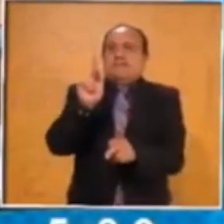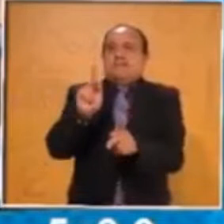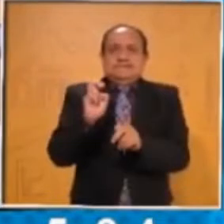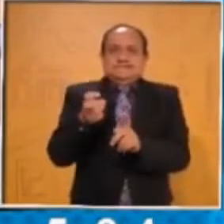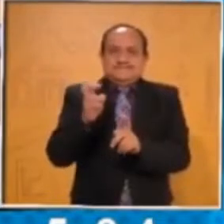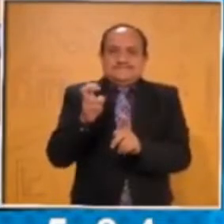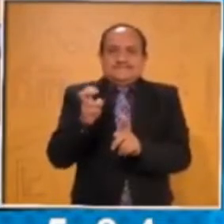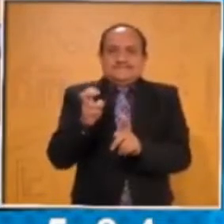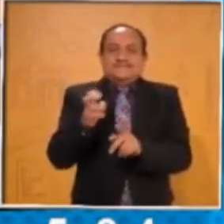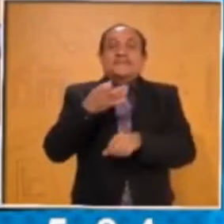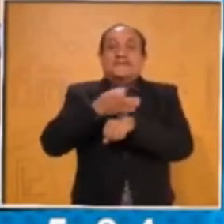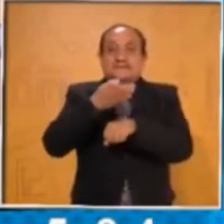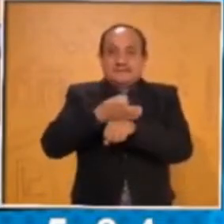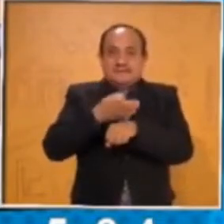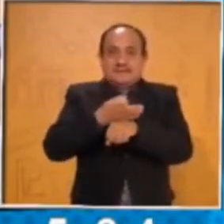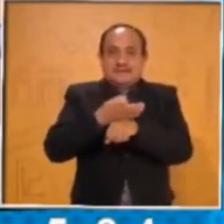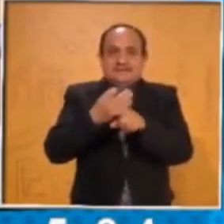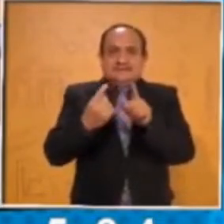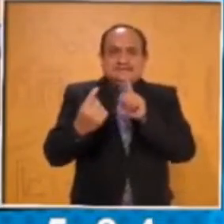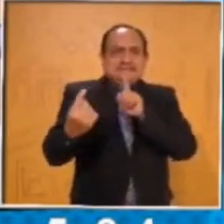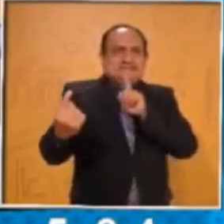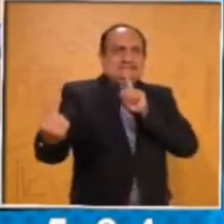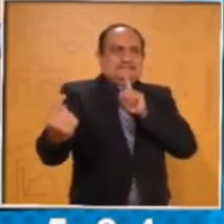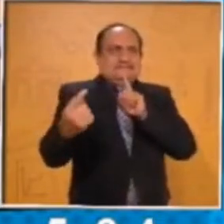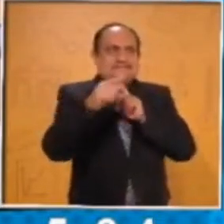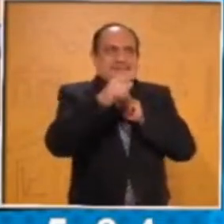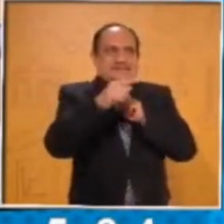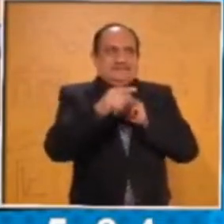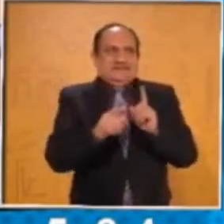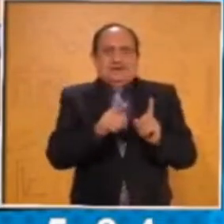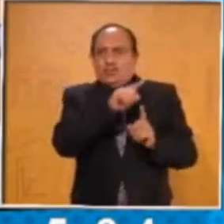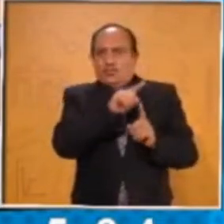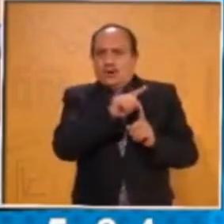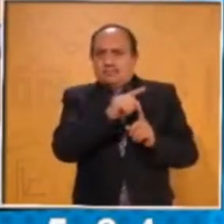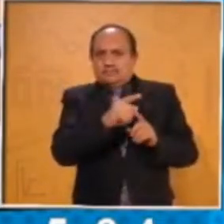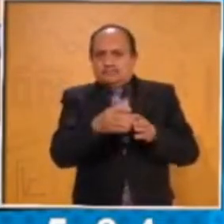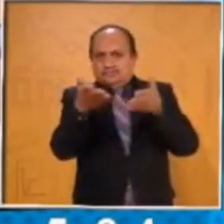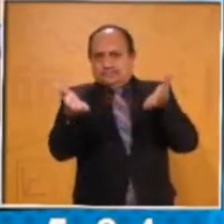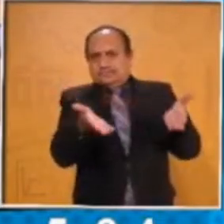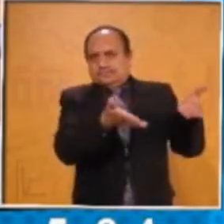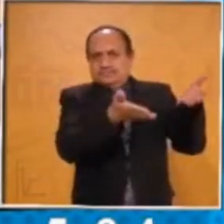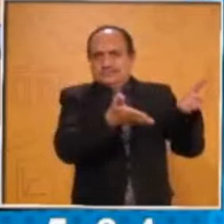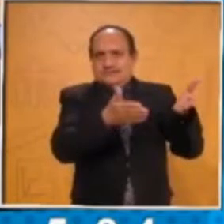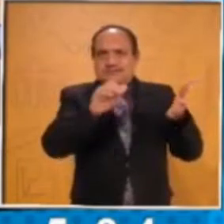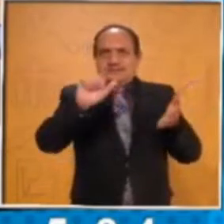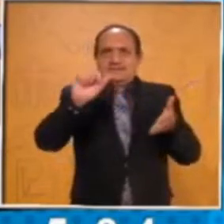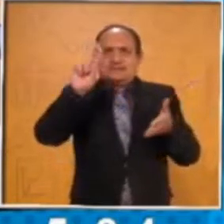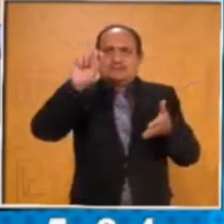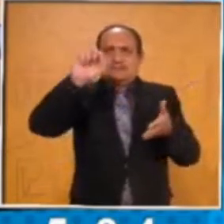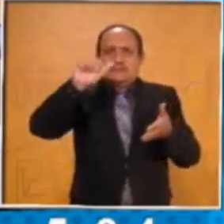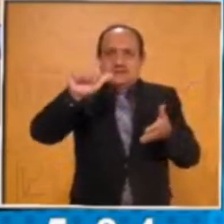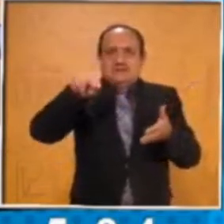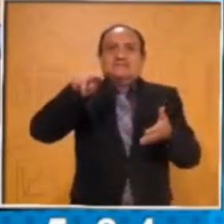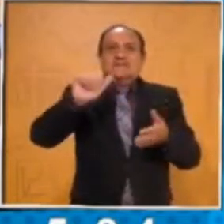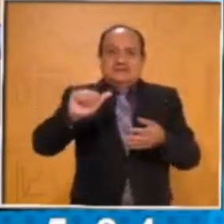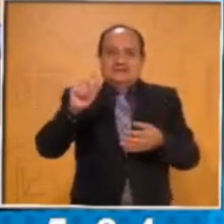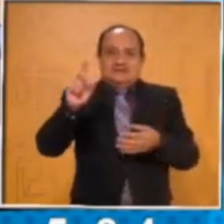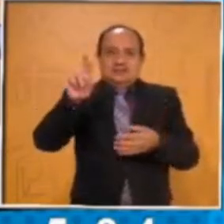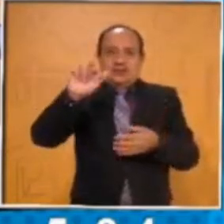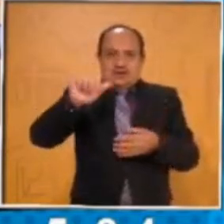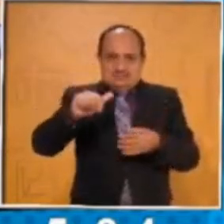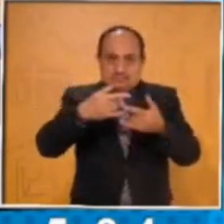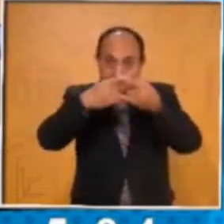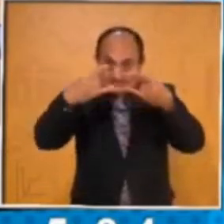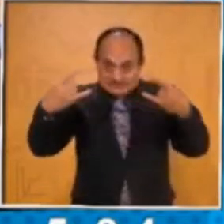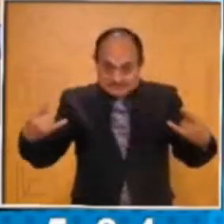estos momentos una superheroína. Hasta le dimos una identidad secreta. Ella se llama Susana Durán. ¿Quieren saber la historia de Susana